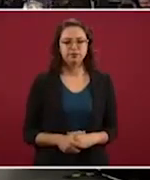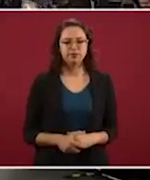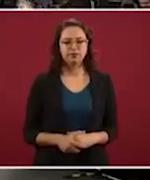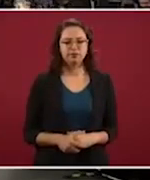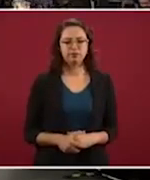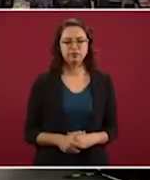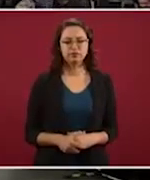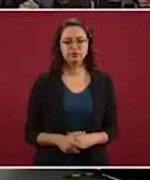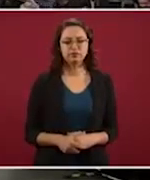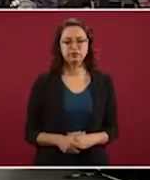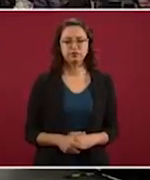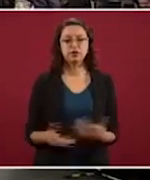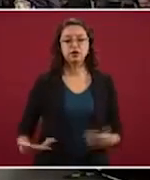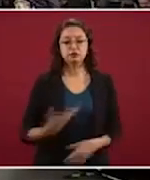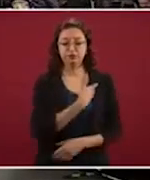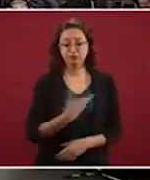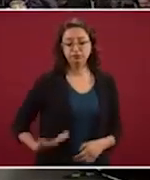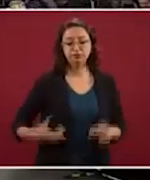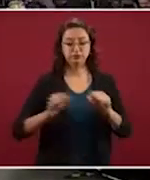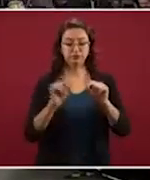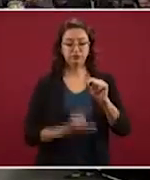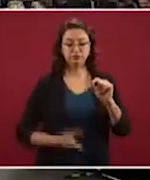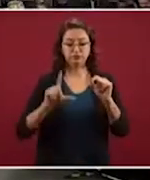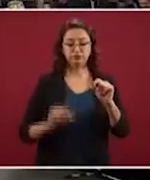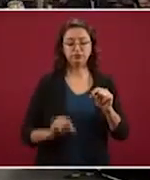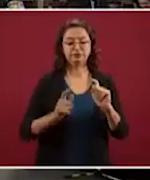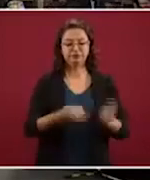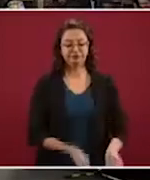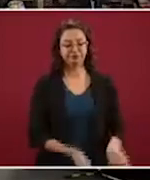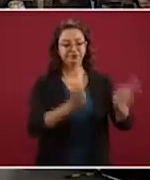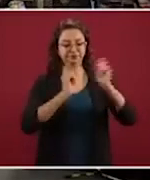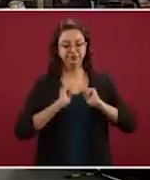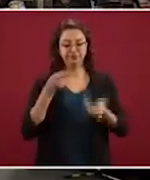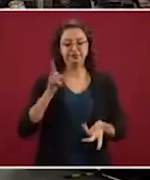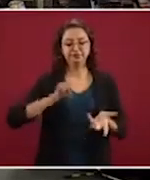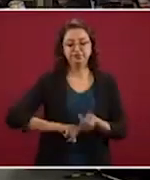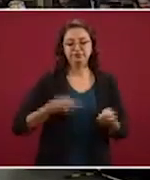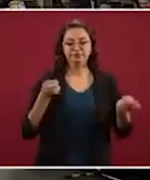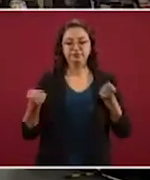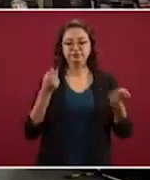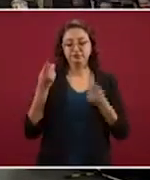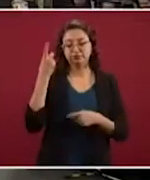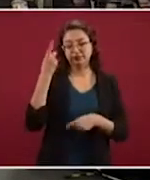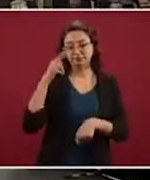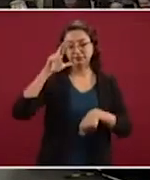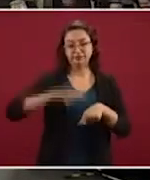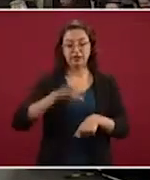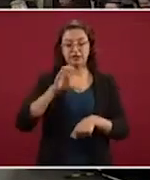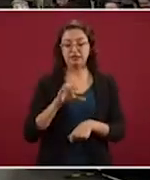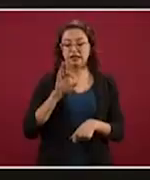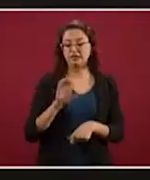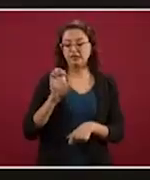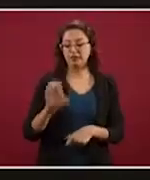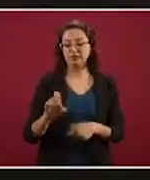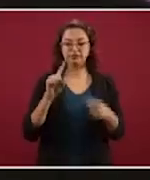Al encargarnos el señor presidente de la República la dirección de la CFE, nos planteó